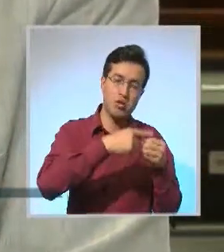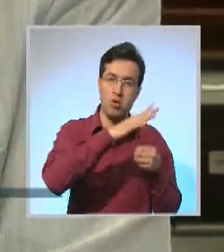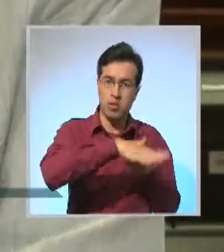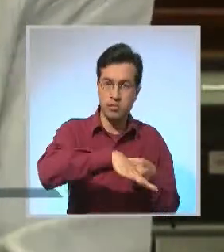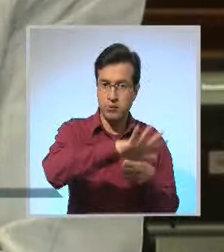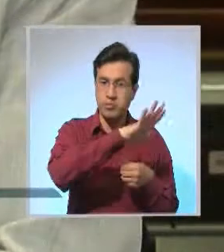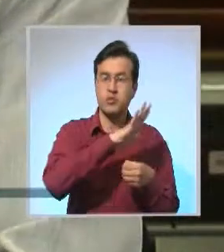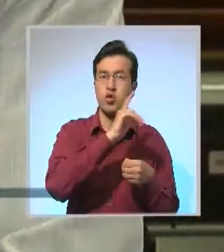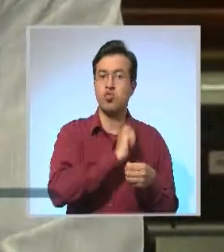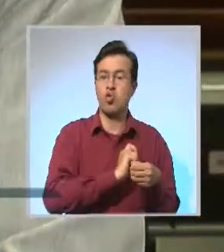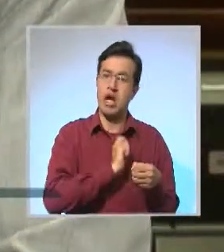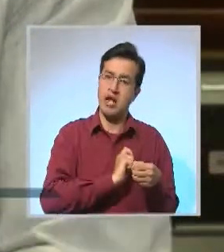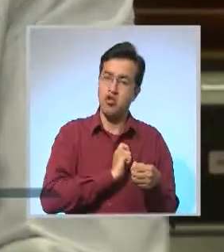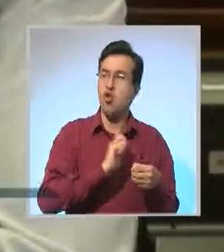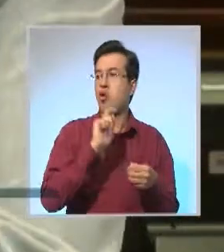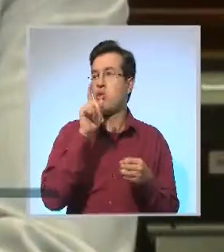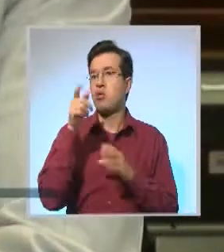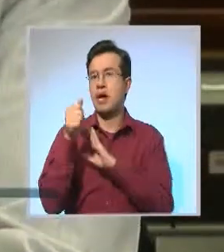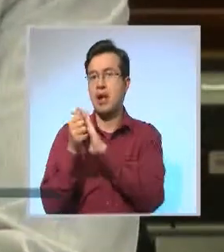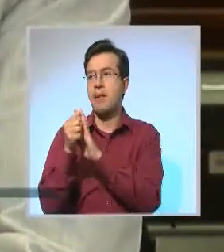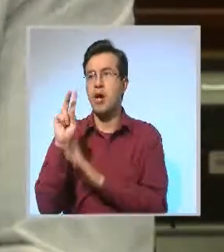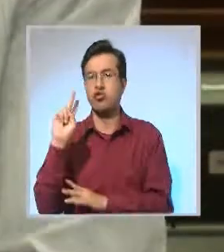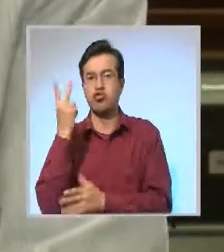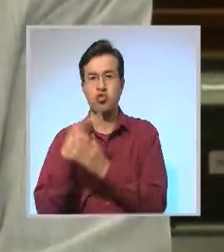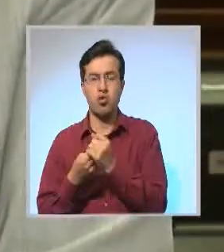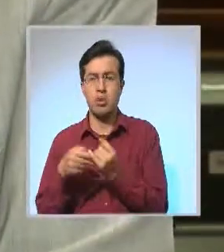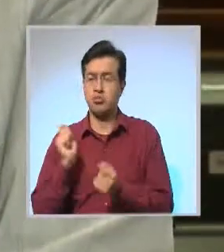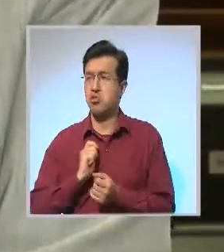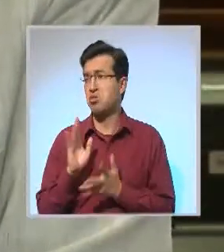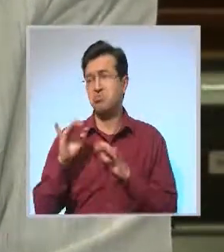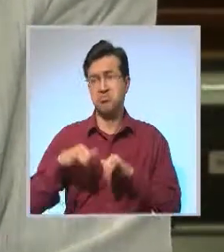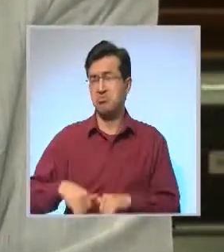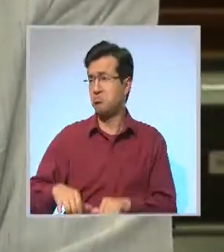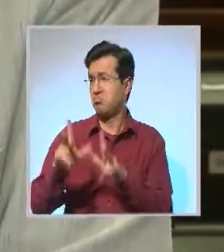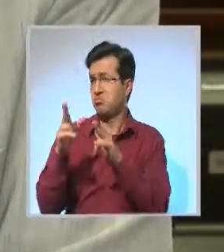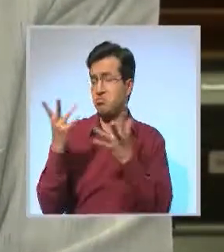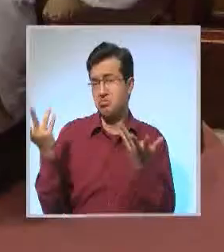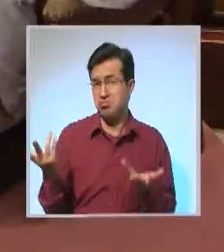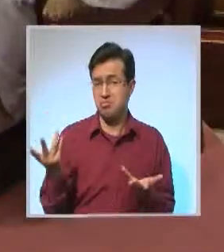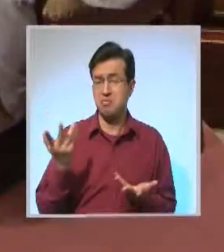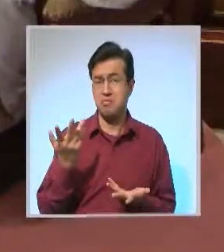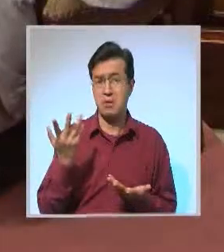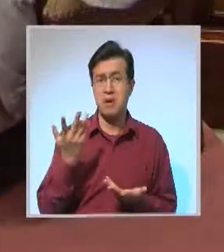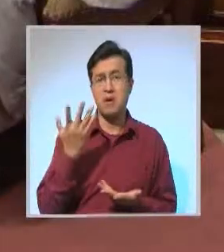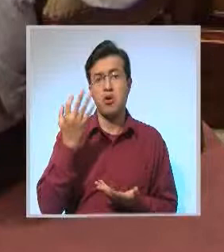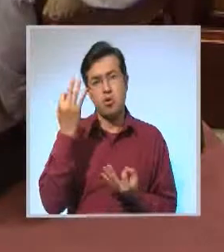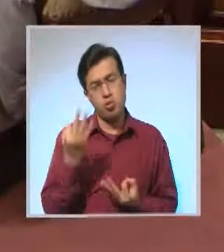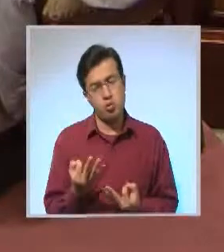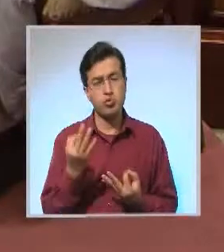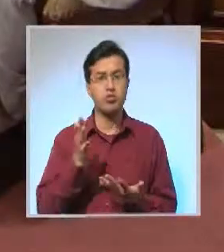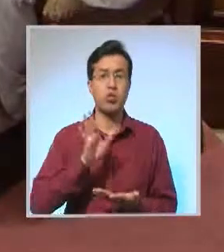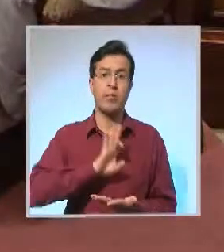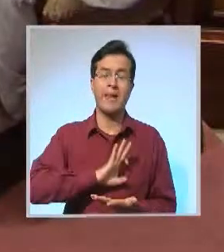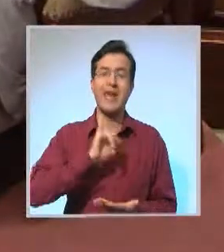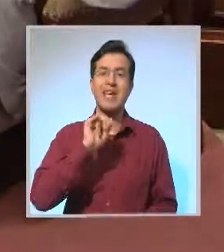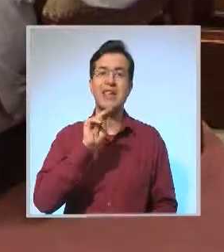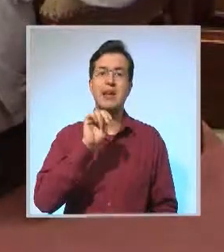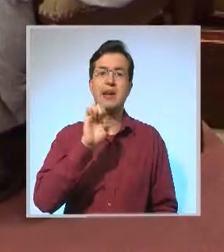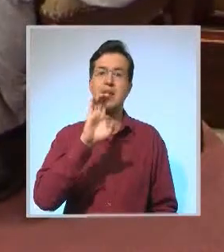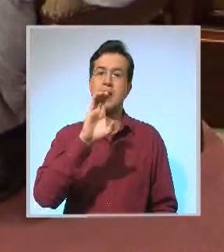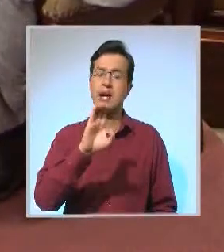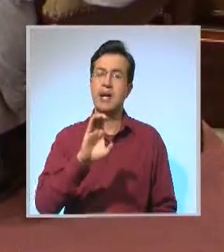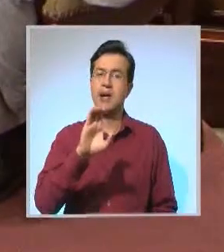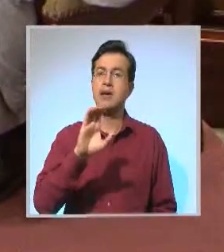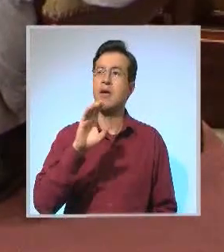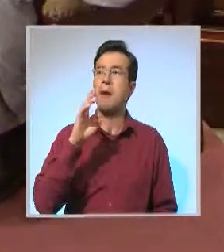herramienta no tan conocida para el común de la gente pero que entendemos es una herramienta estadística que la utilice el inec del índice de